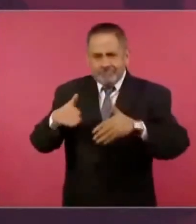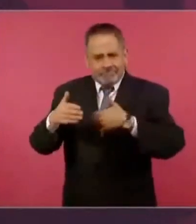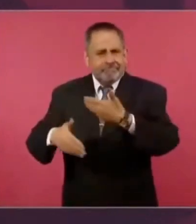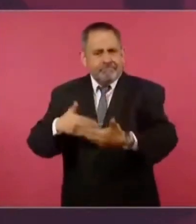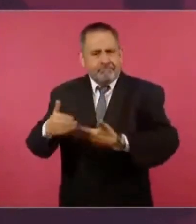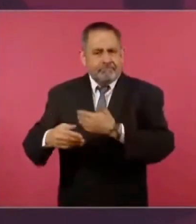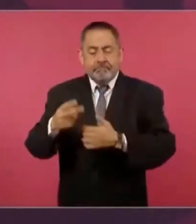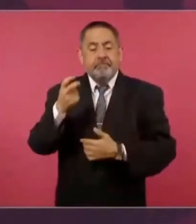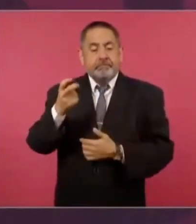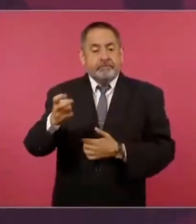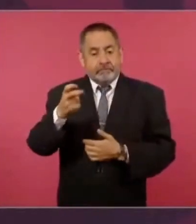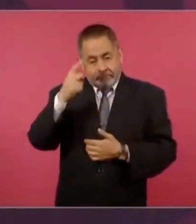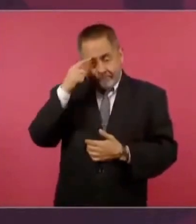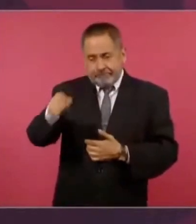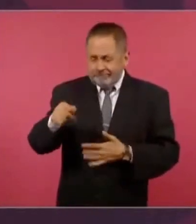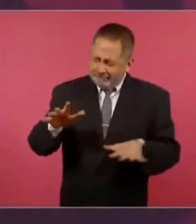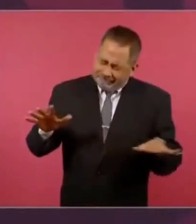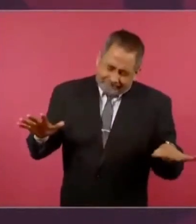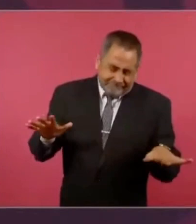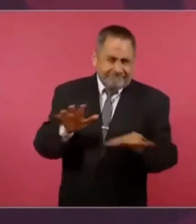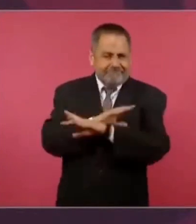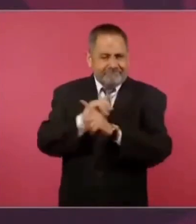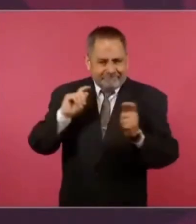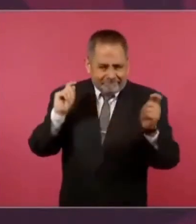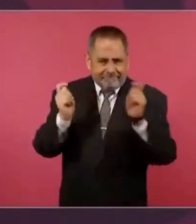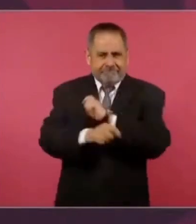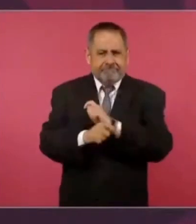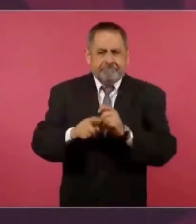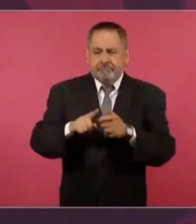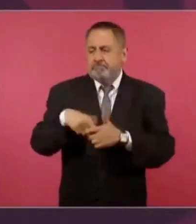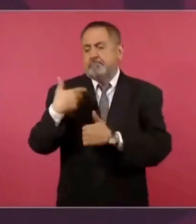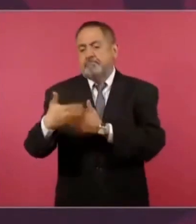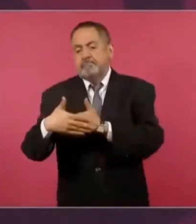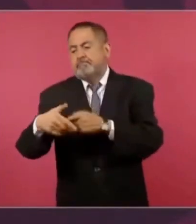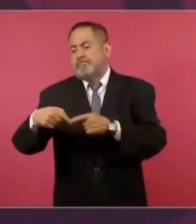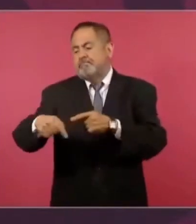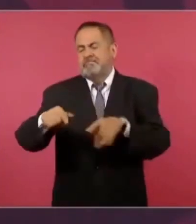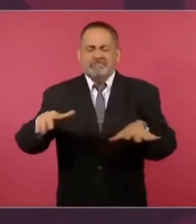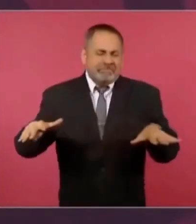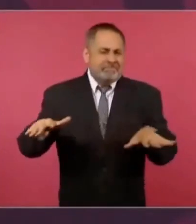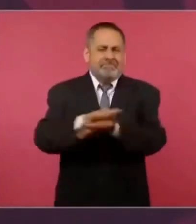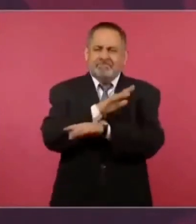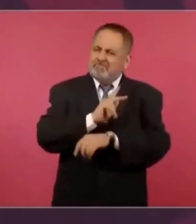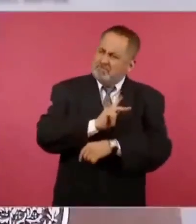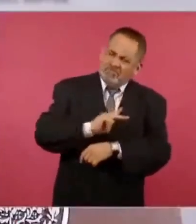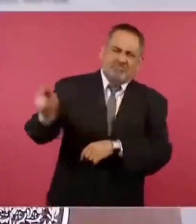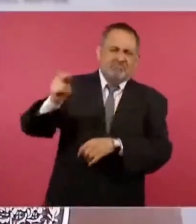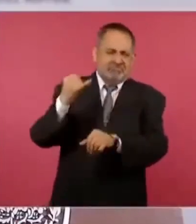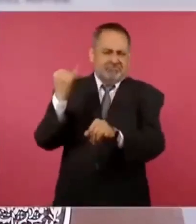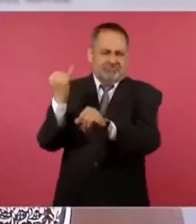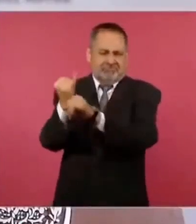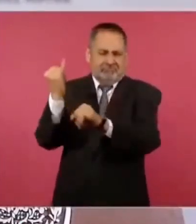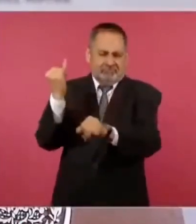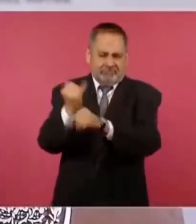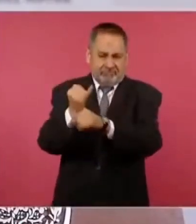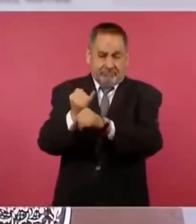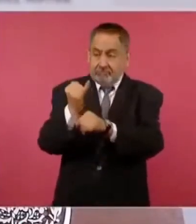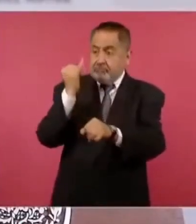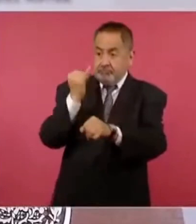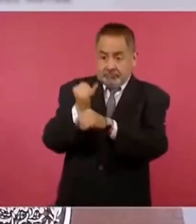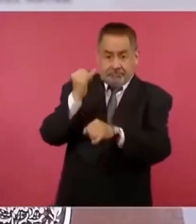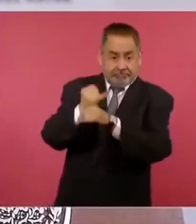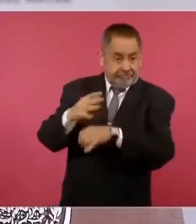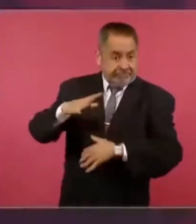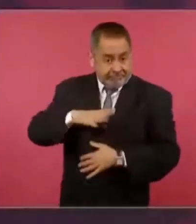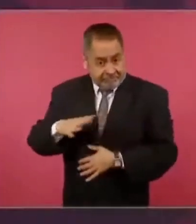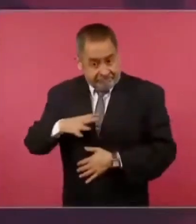la revolución que está por llegar, cuando todos tengan acceso al